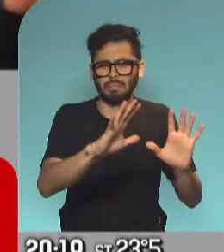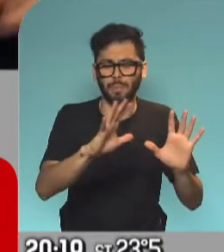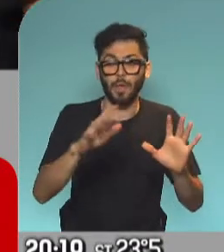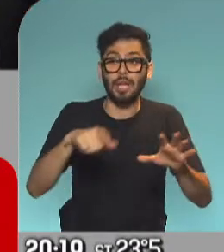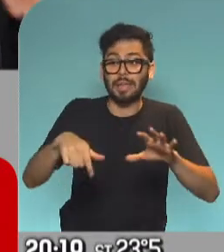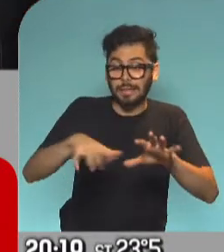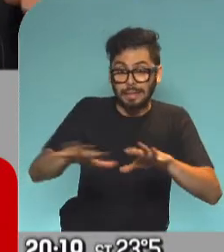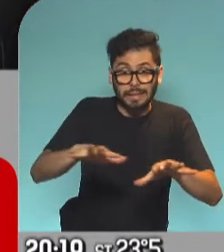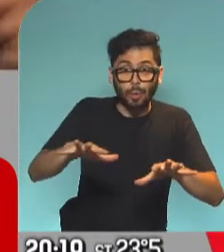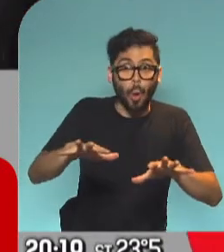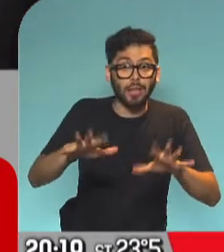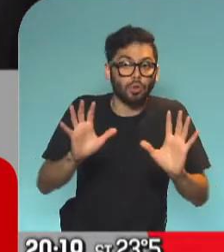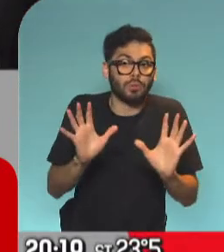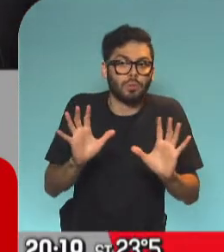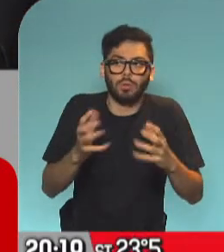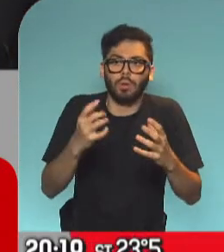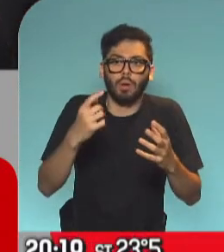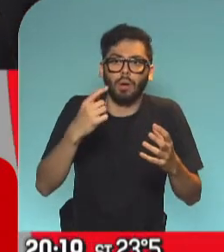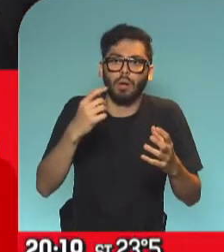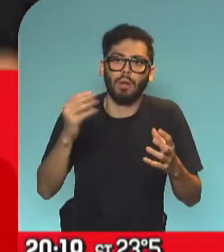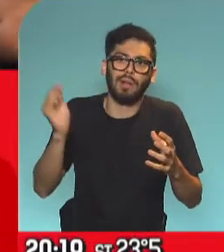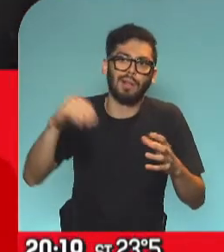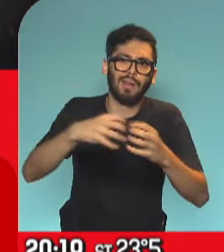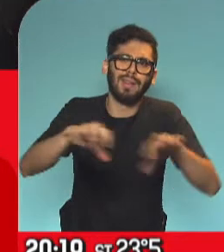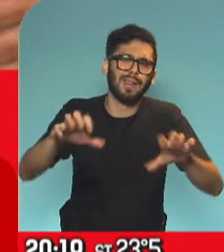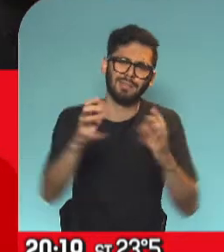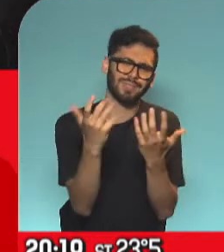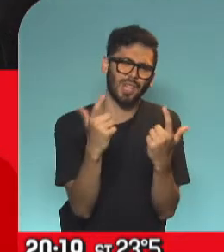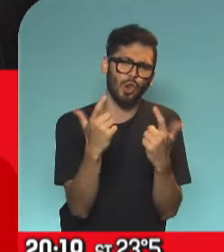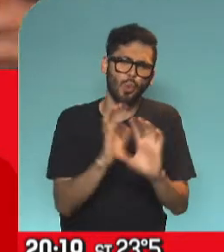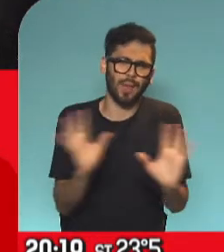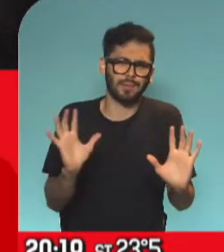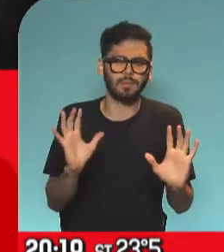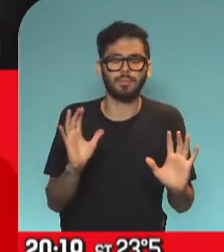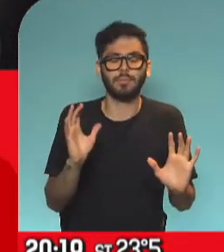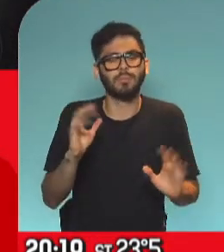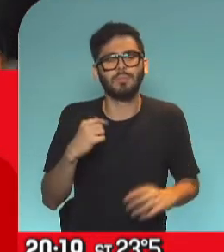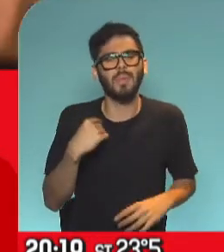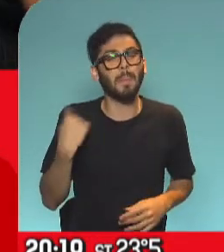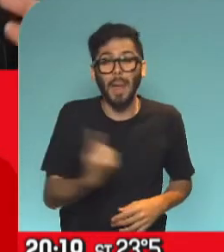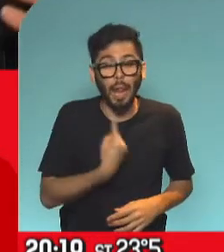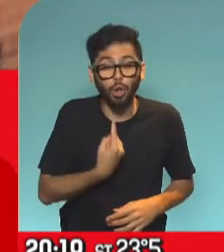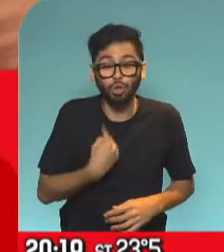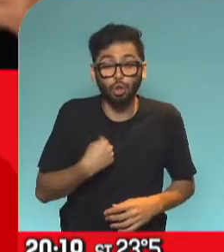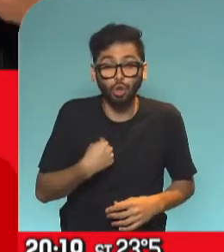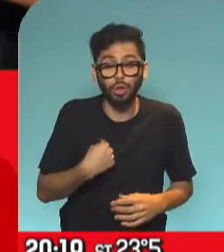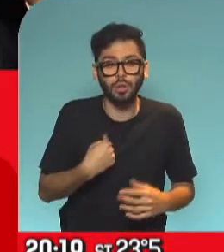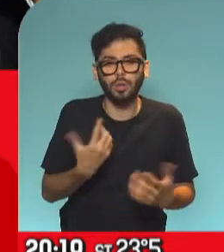características de tener alguna mirada de esas cuestiones. Para nosotros vamos a